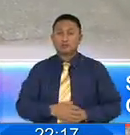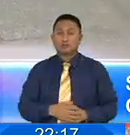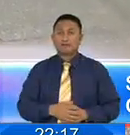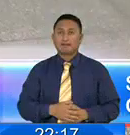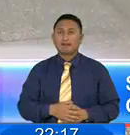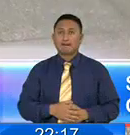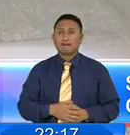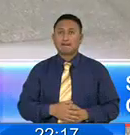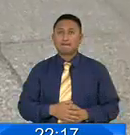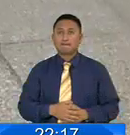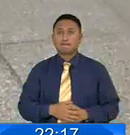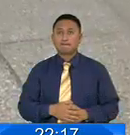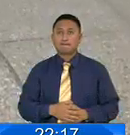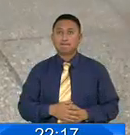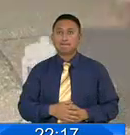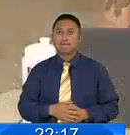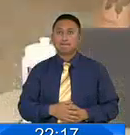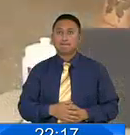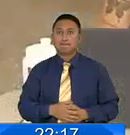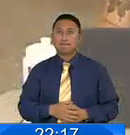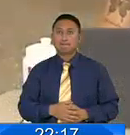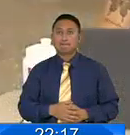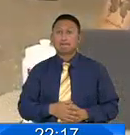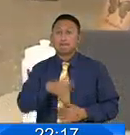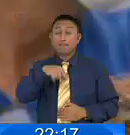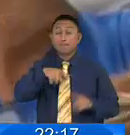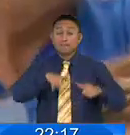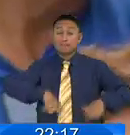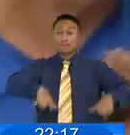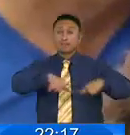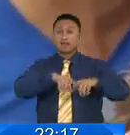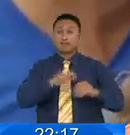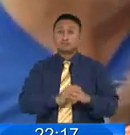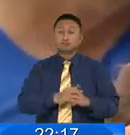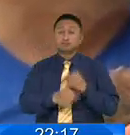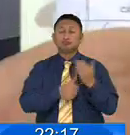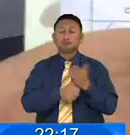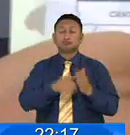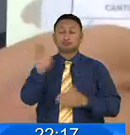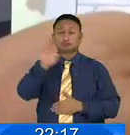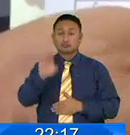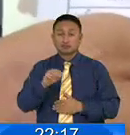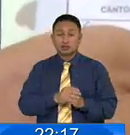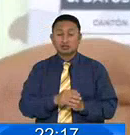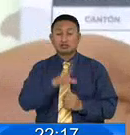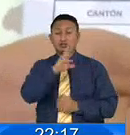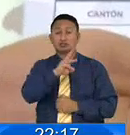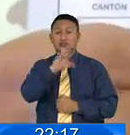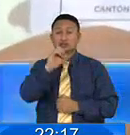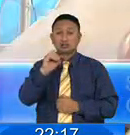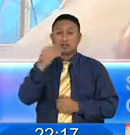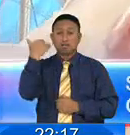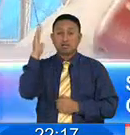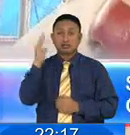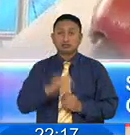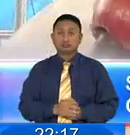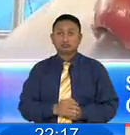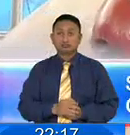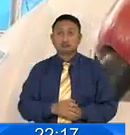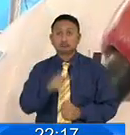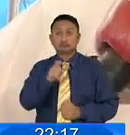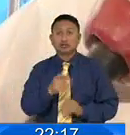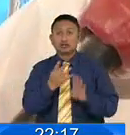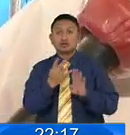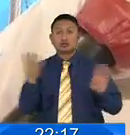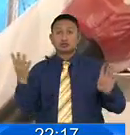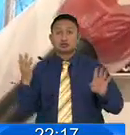COVID-19. Solo en este punto, el MSP destinó más de 600 vacunas. La aglomeración